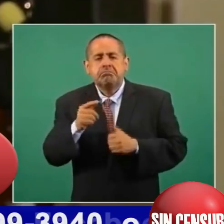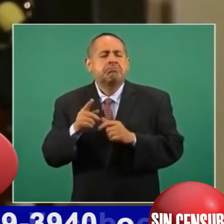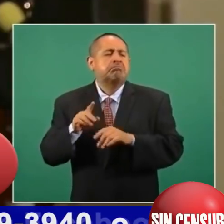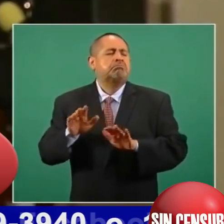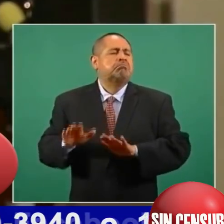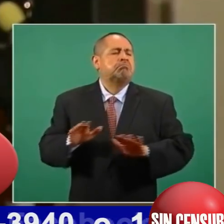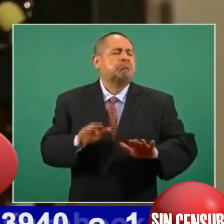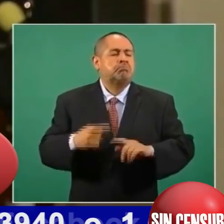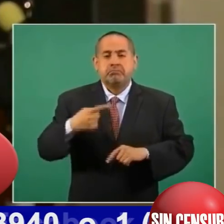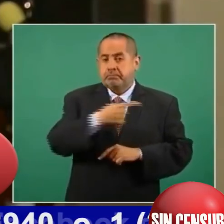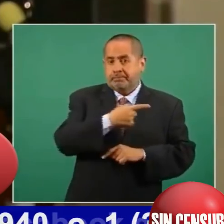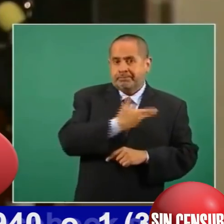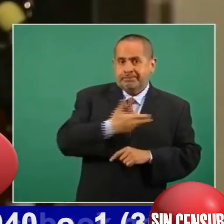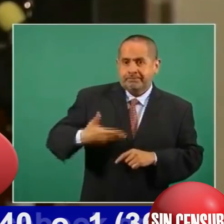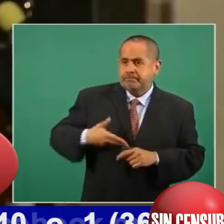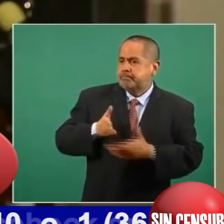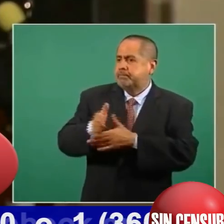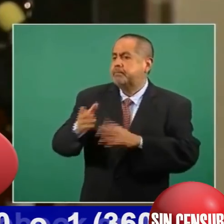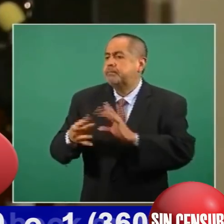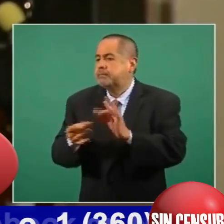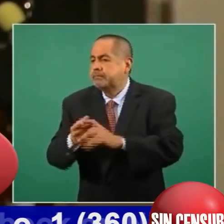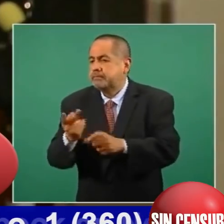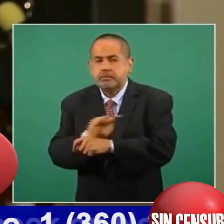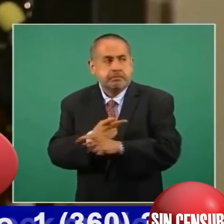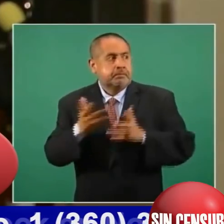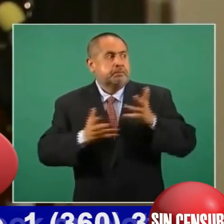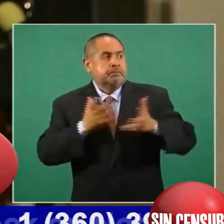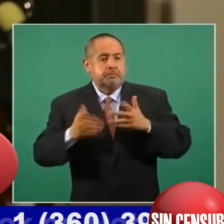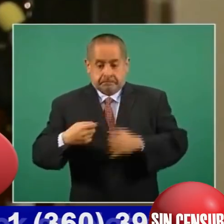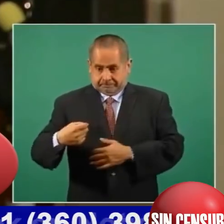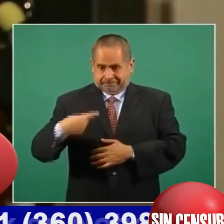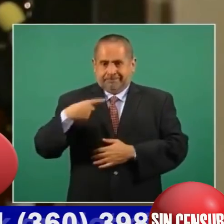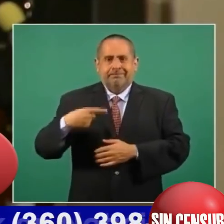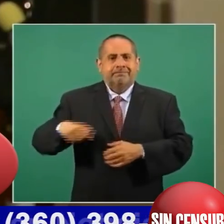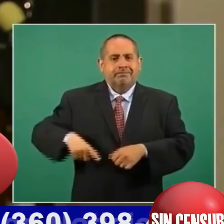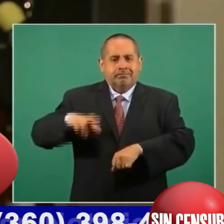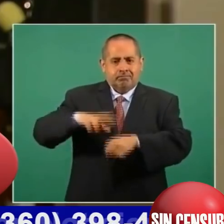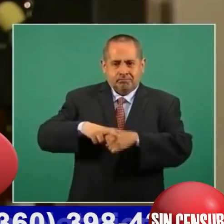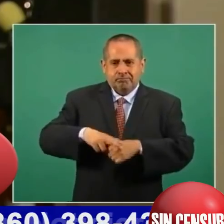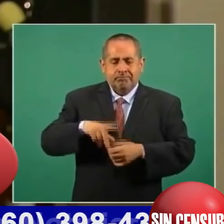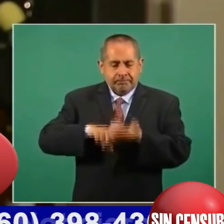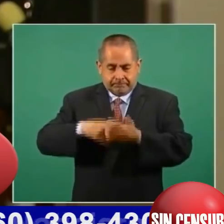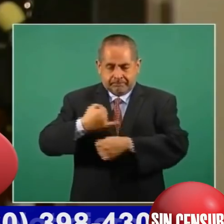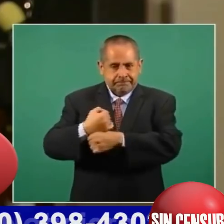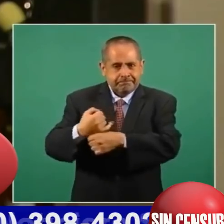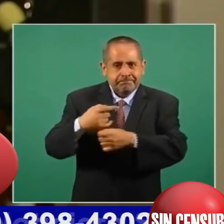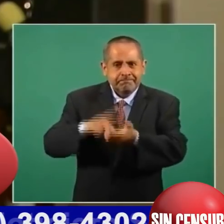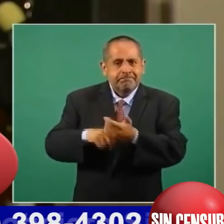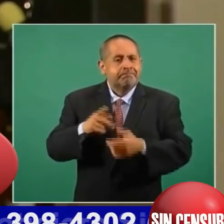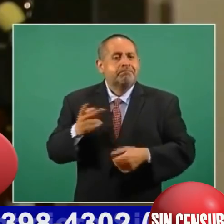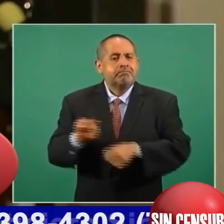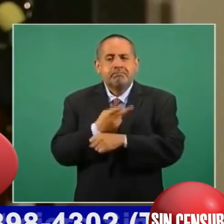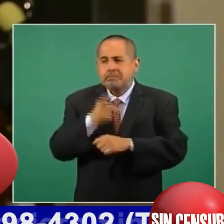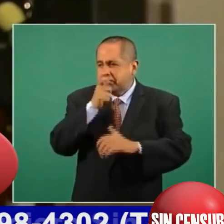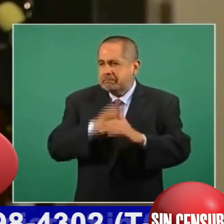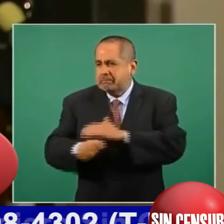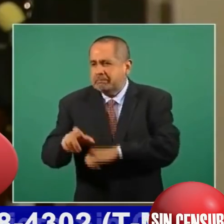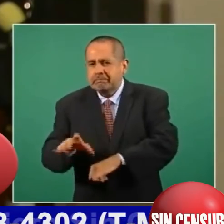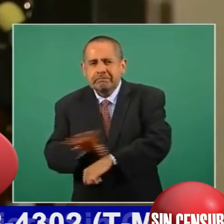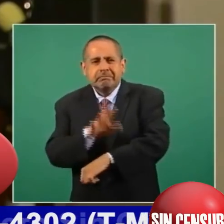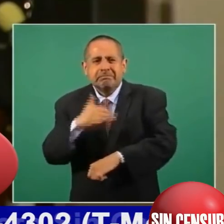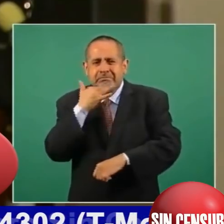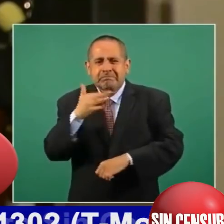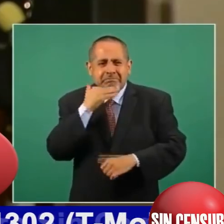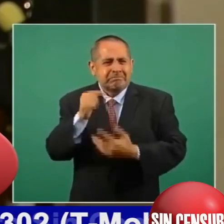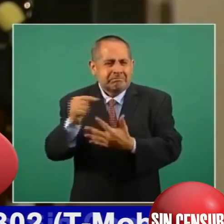hablamos de un gobernador que está también investigado por varias cosas, desde sobornos por la reforma energética hasta investigaciones